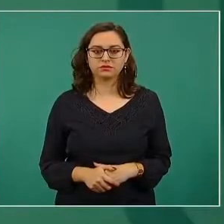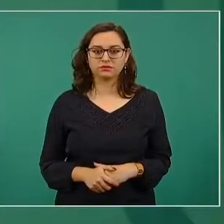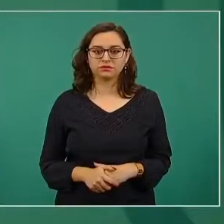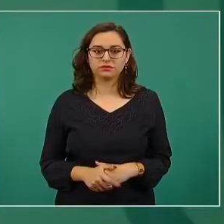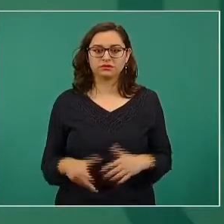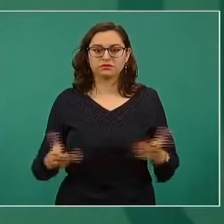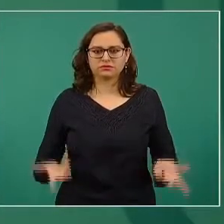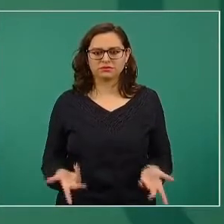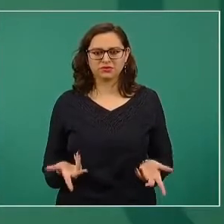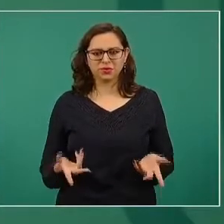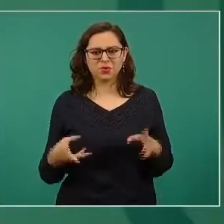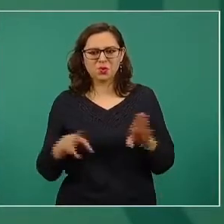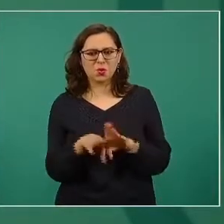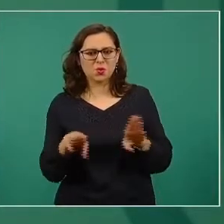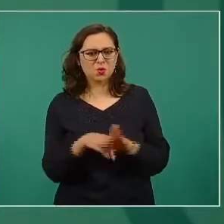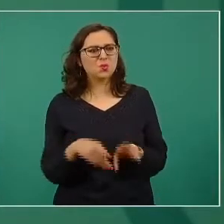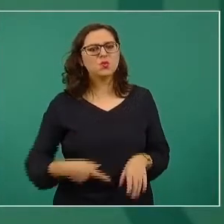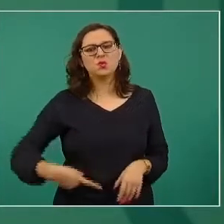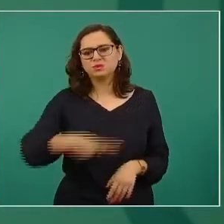correteando